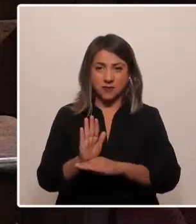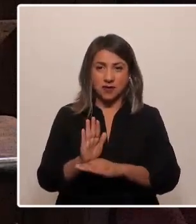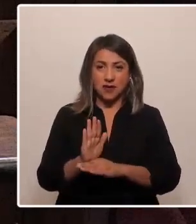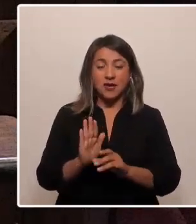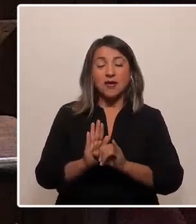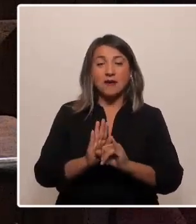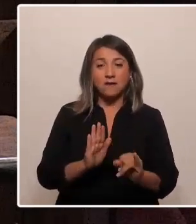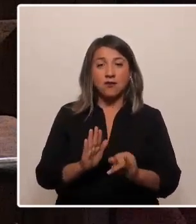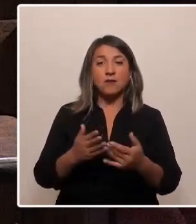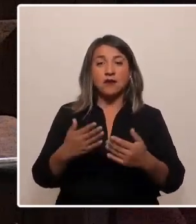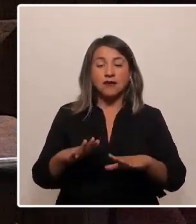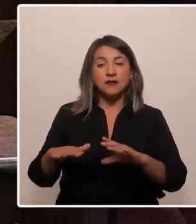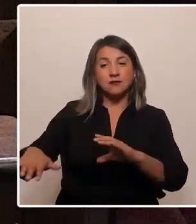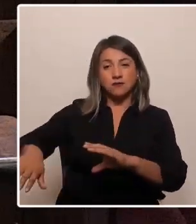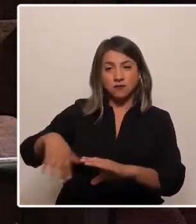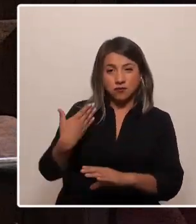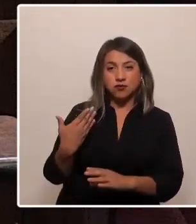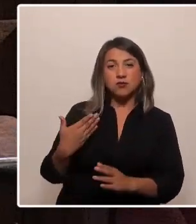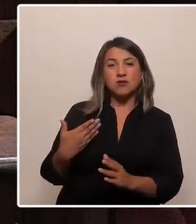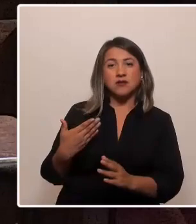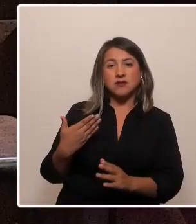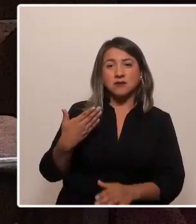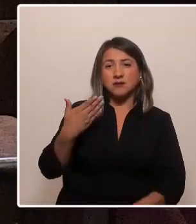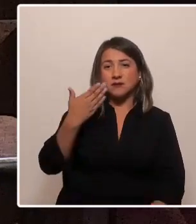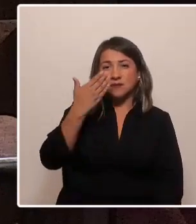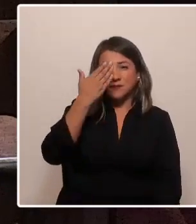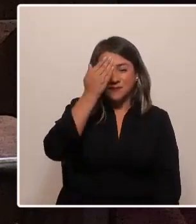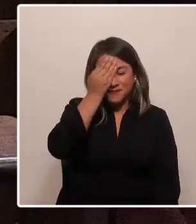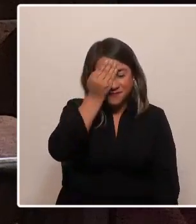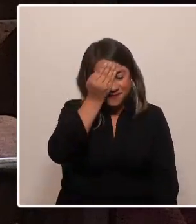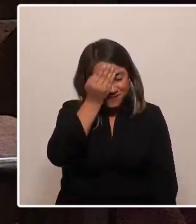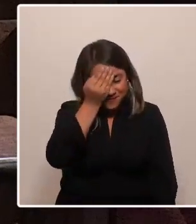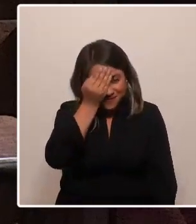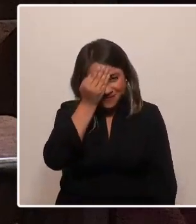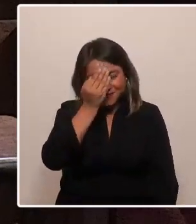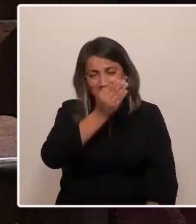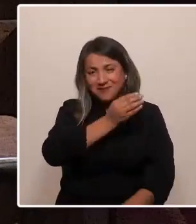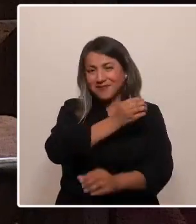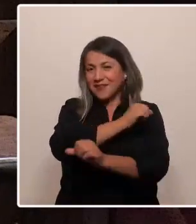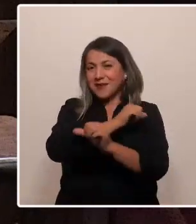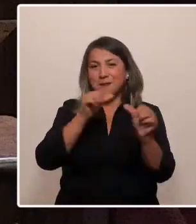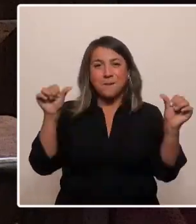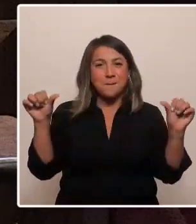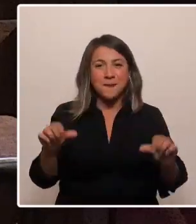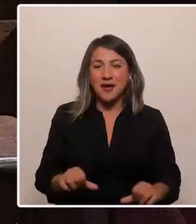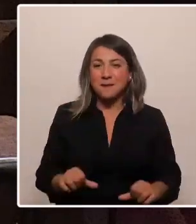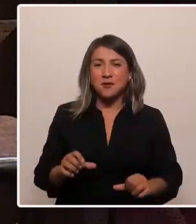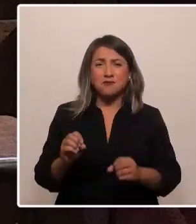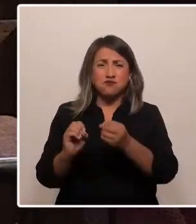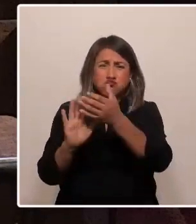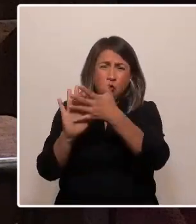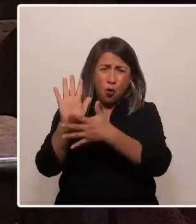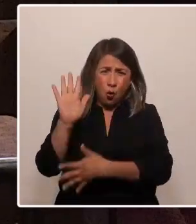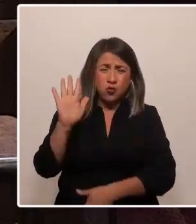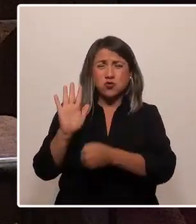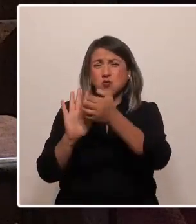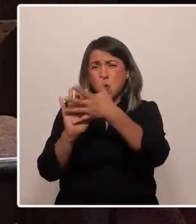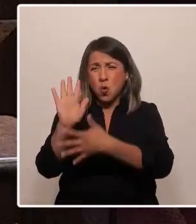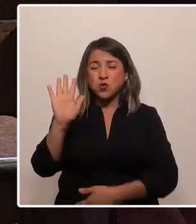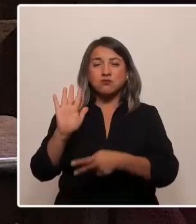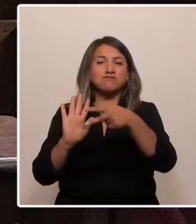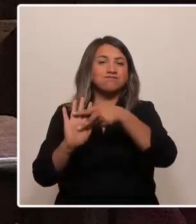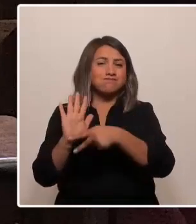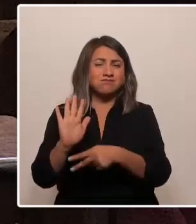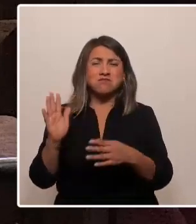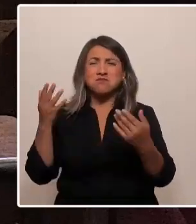hecho llegar debe ser de los más malos que han llegado al Pleno. Es de un maximalismo brutal, con artículos mal